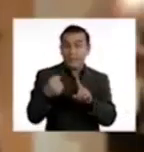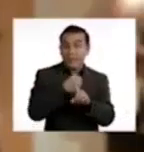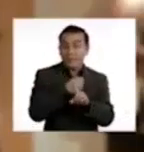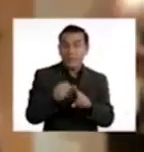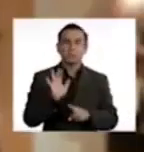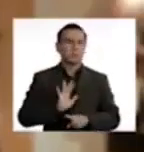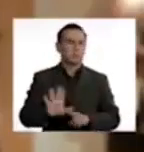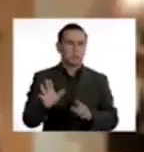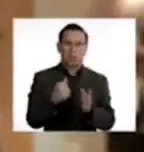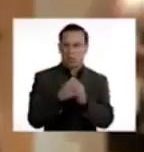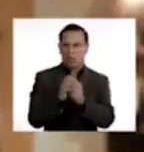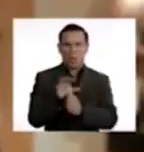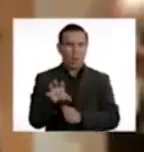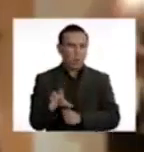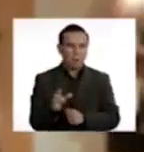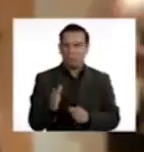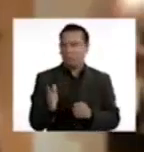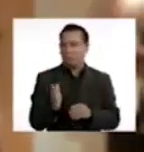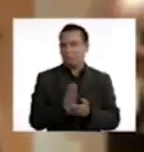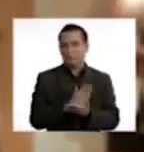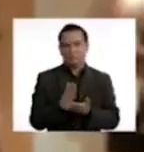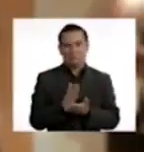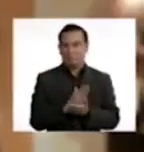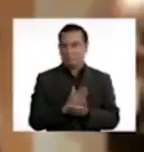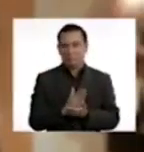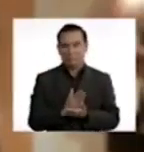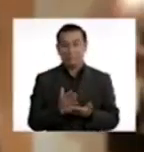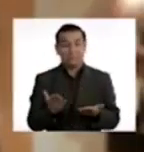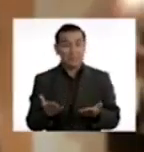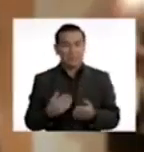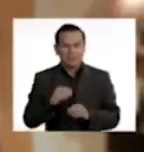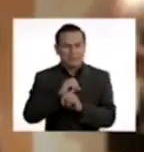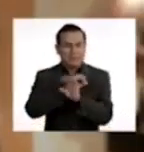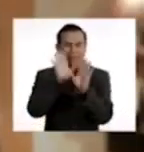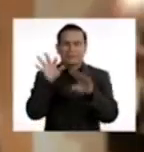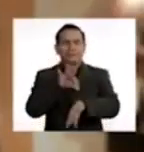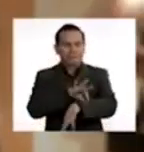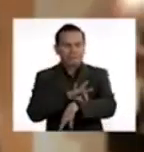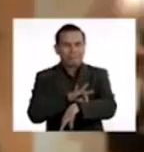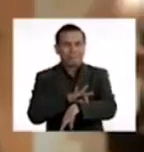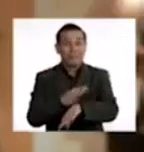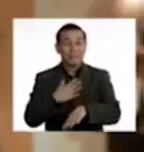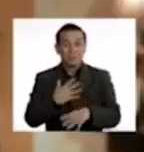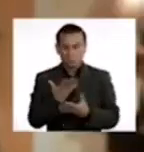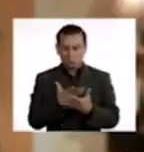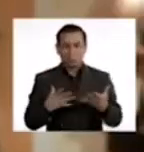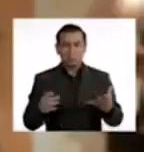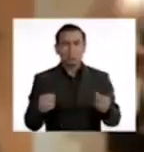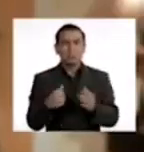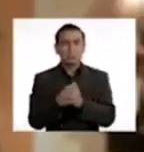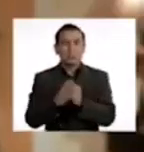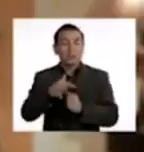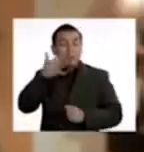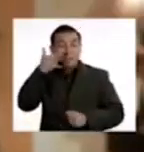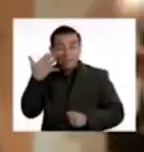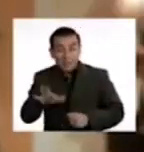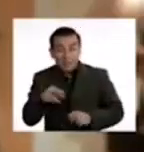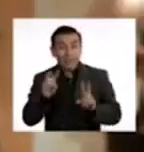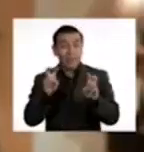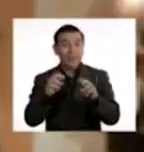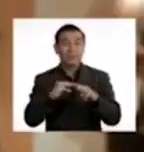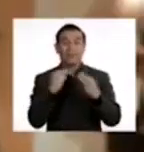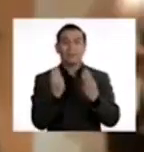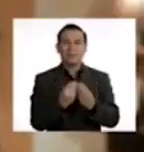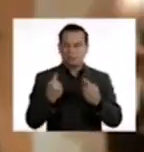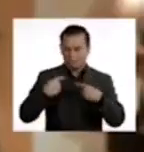nunca lo afectará la delincuencia común nunca tengo claridad es yo tengo resuelto el problema de la inseguridad por la delincuencia